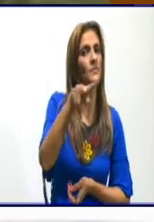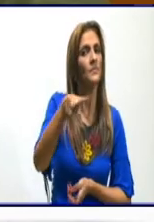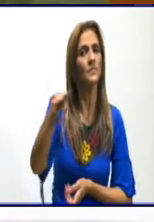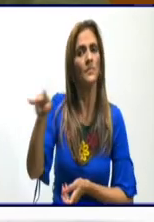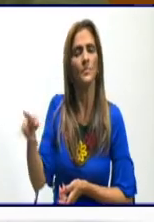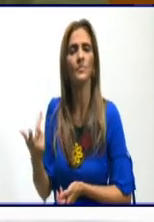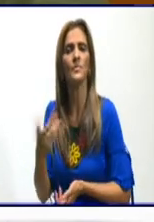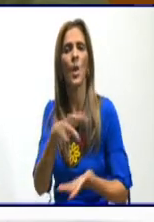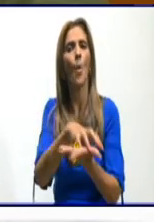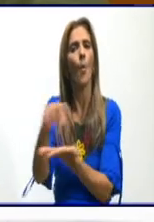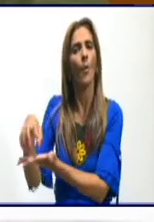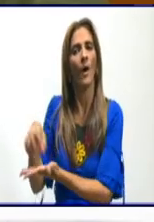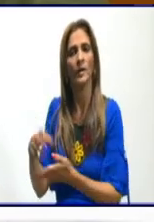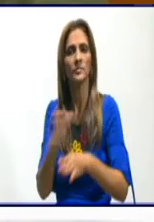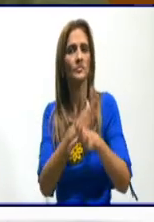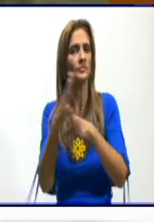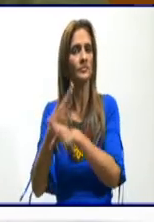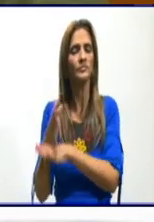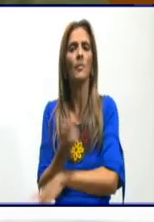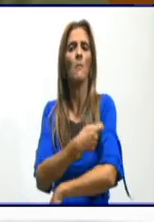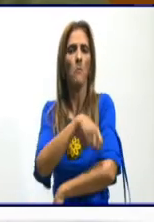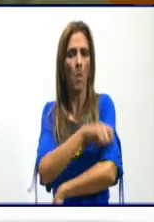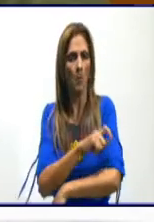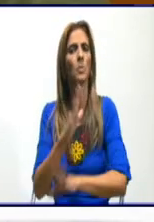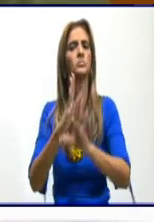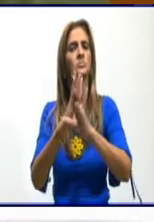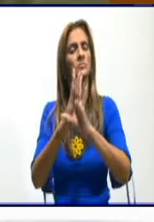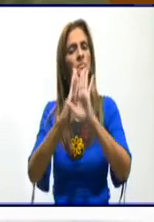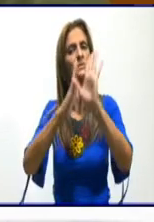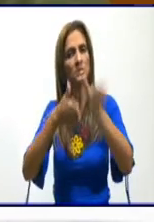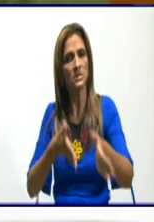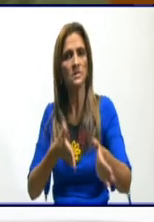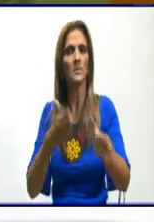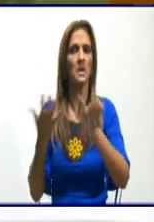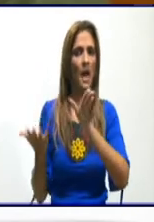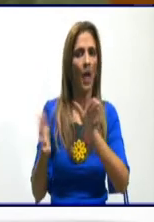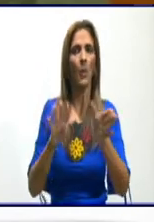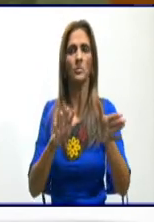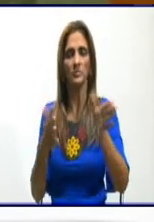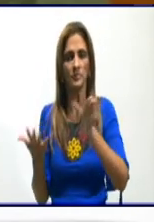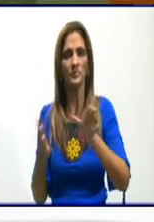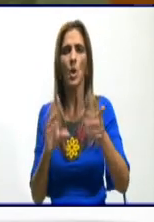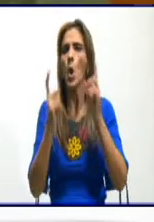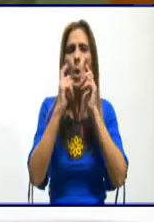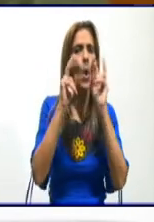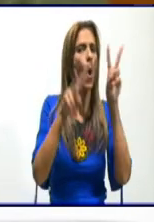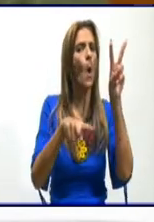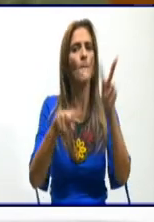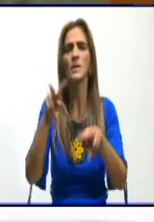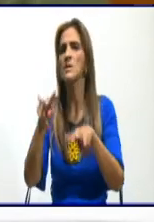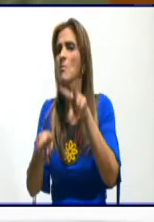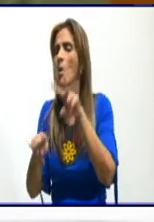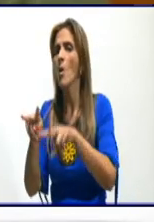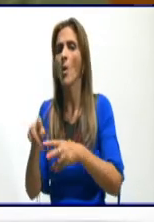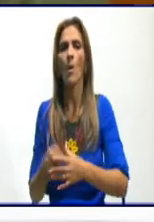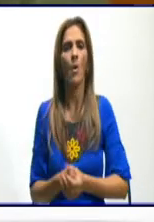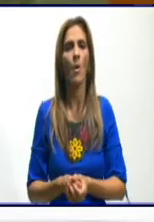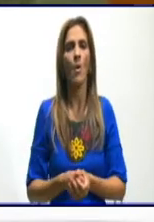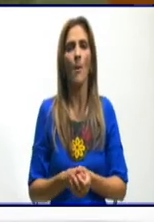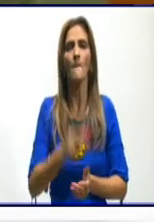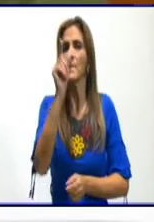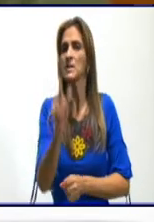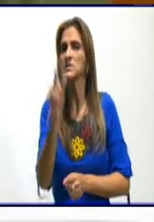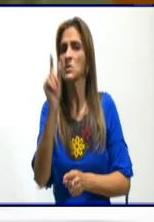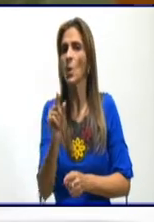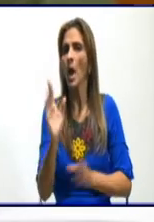espacios en cientos de miles de personas que agasajaron a la sal no había práctica no vimos ni ni uno solo si nació busco